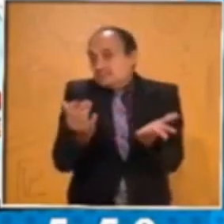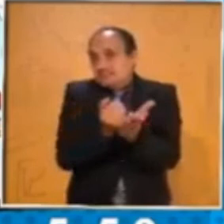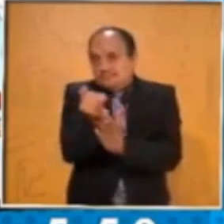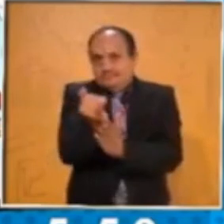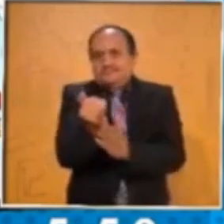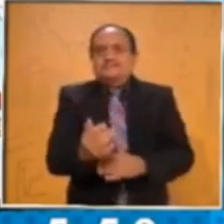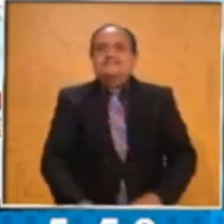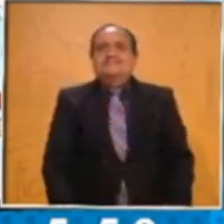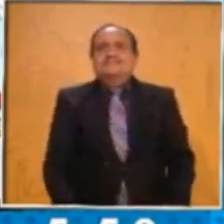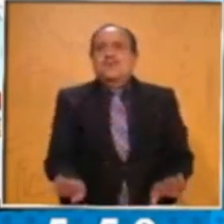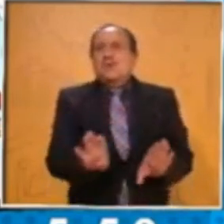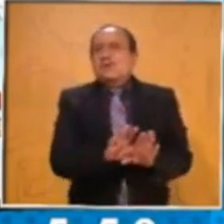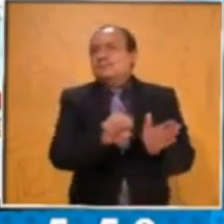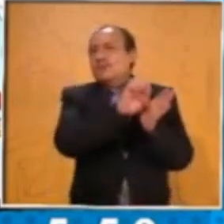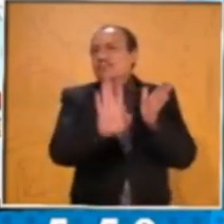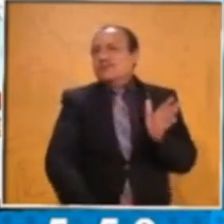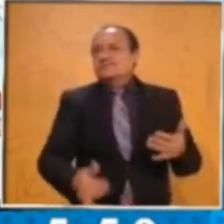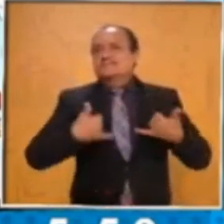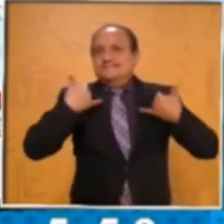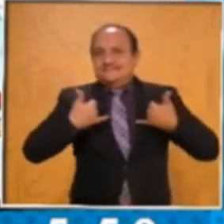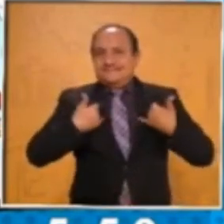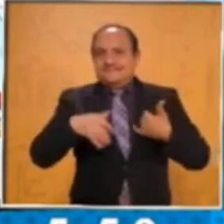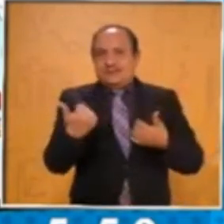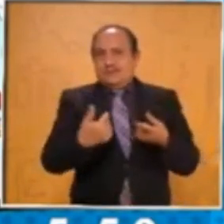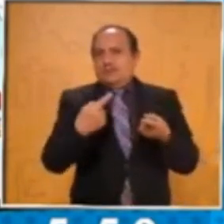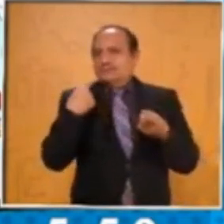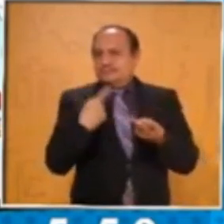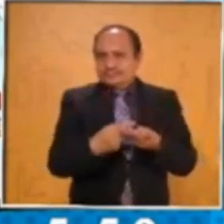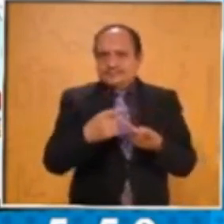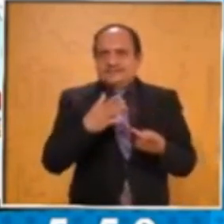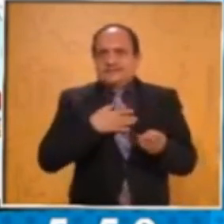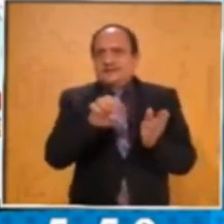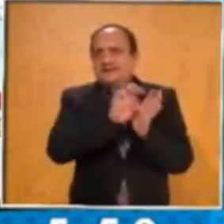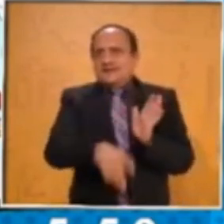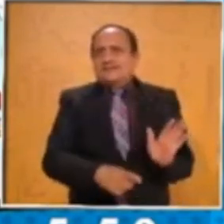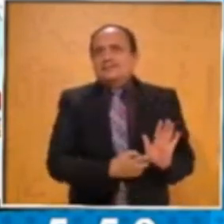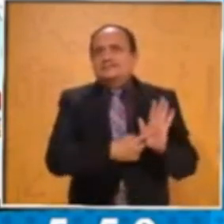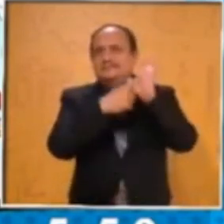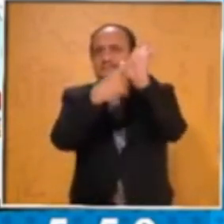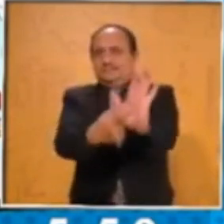Y como ejemplo, muchachos, otro ejemplo que yo les traigo aquí,